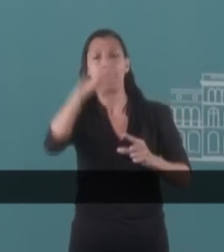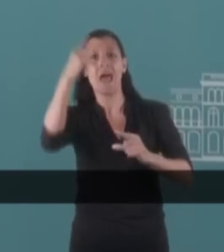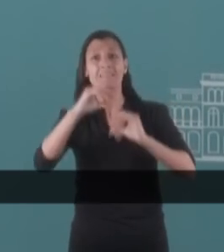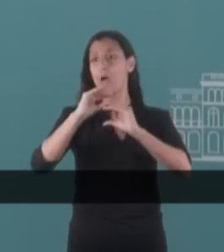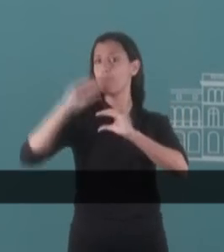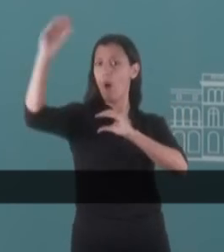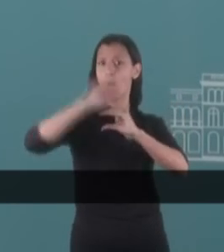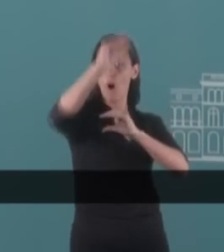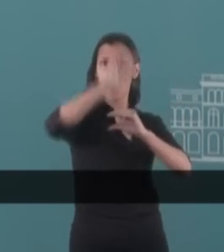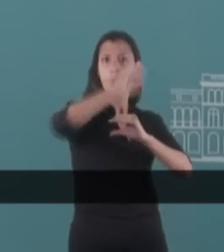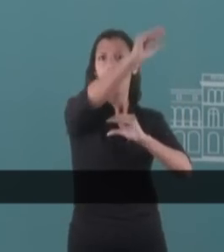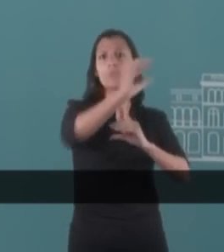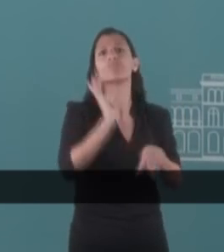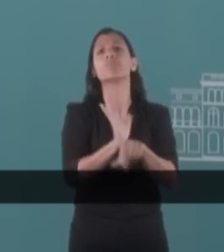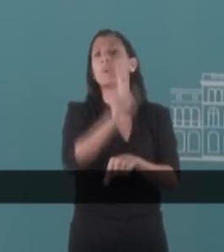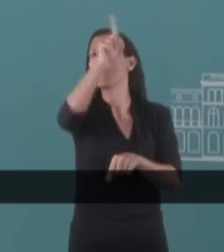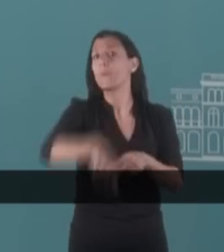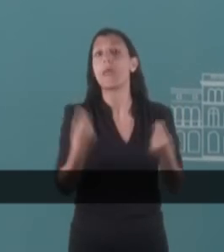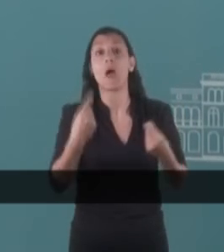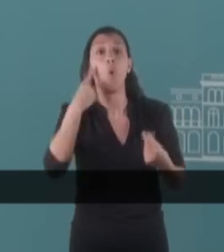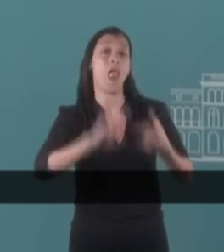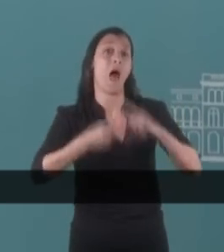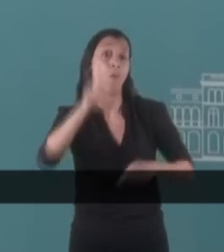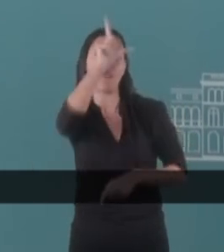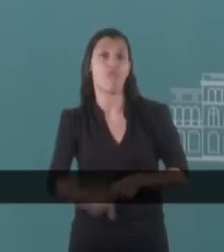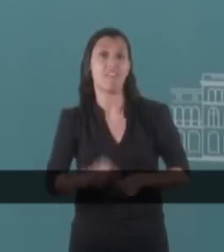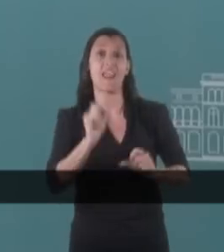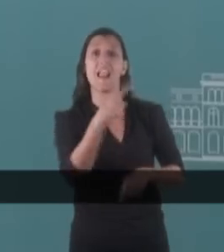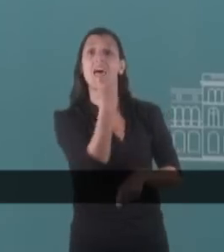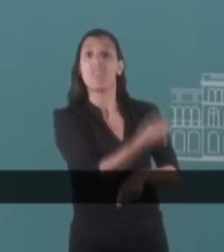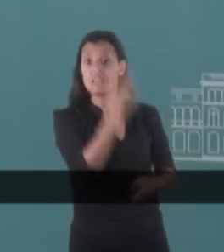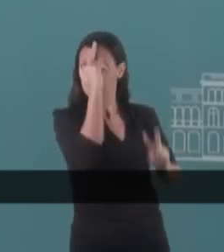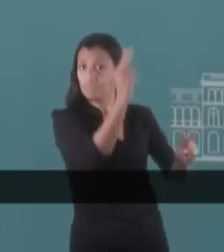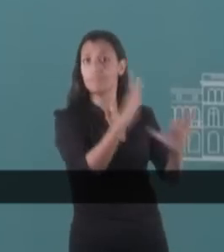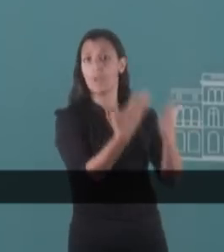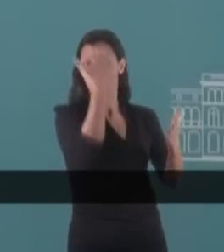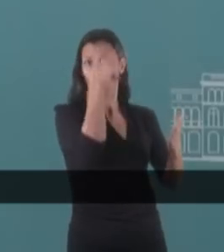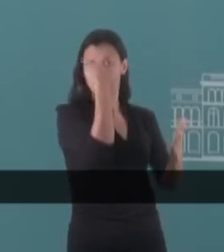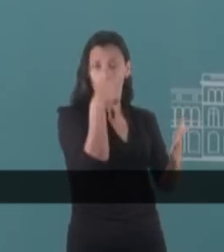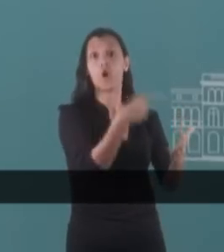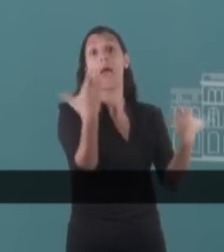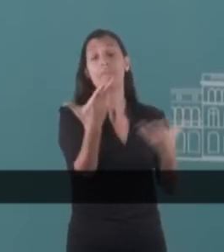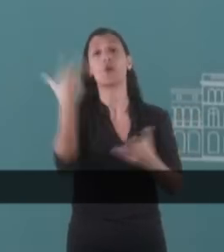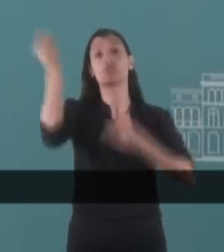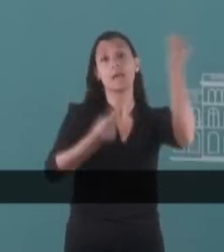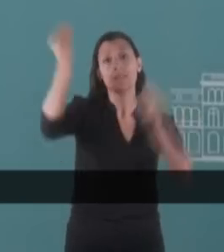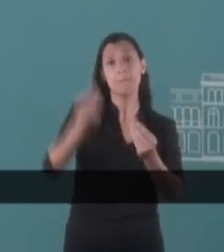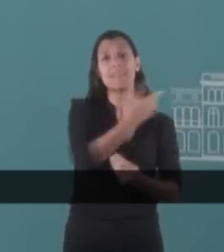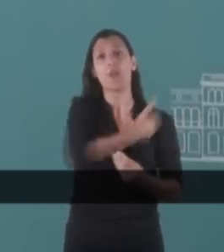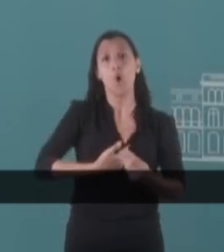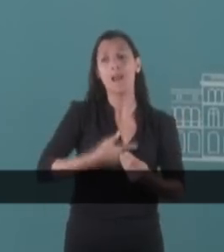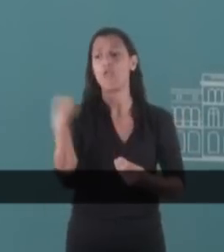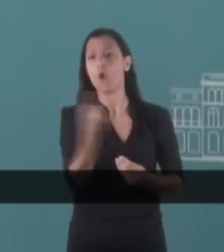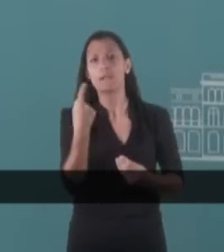diferentes provincias en base al Acuerdo Federal de la Constitución. Por lo tanto, el presidente de los gobernadores y la gobernadora están impulsando el